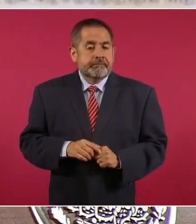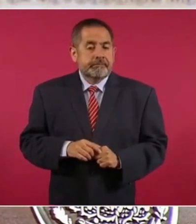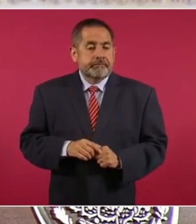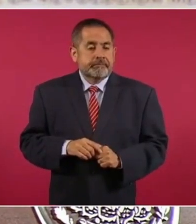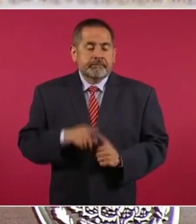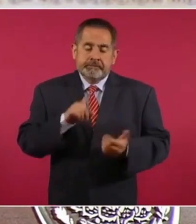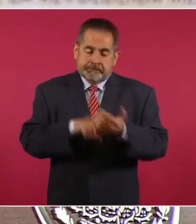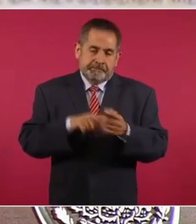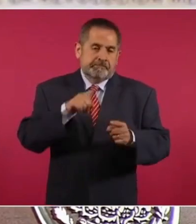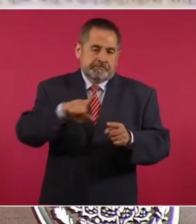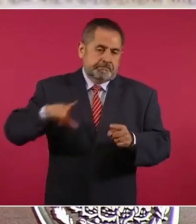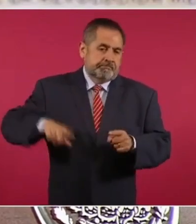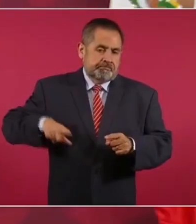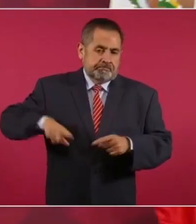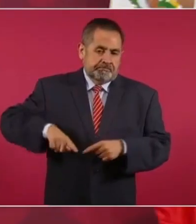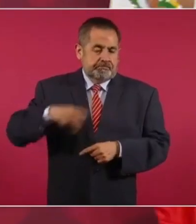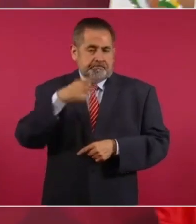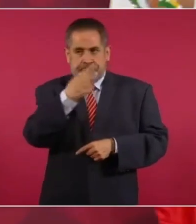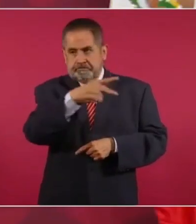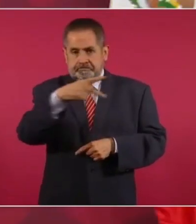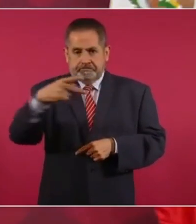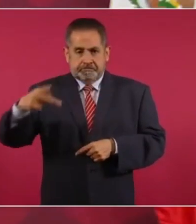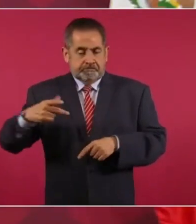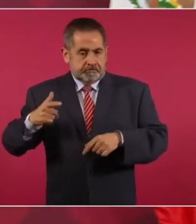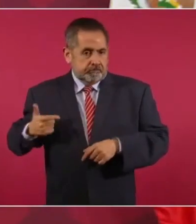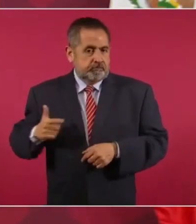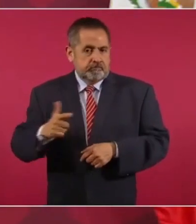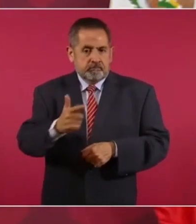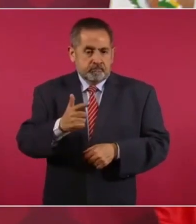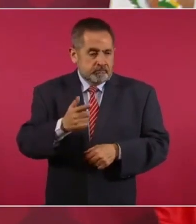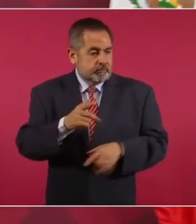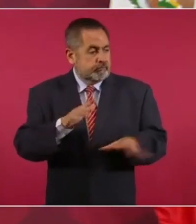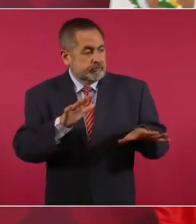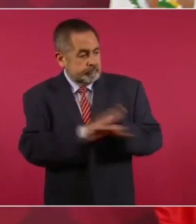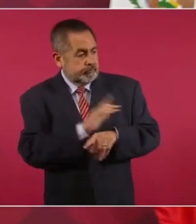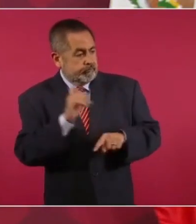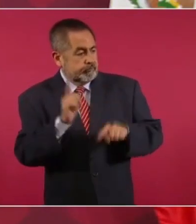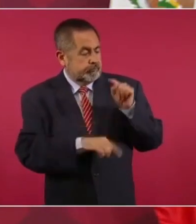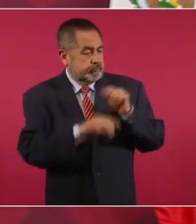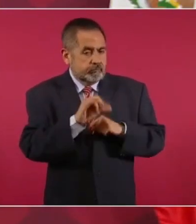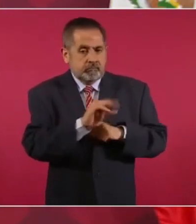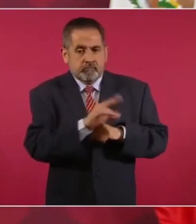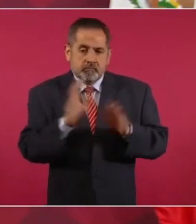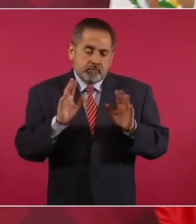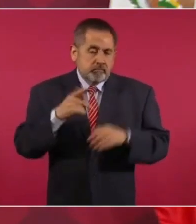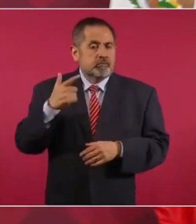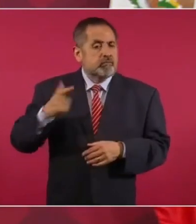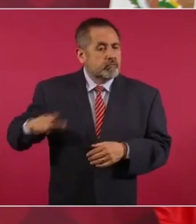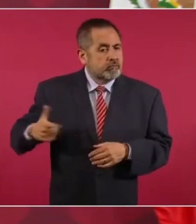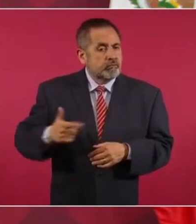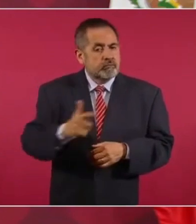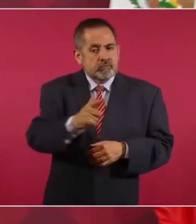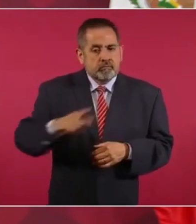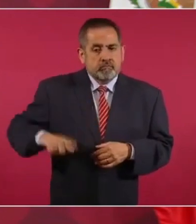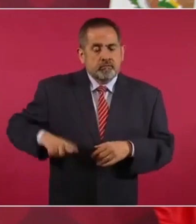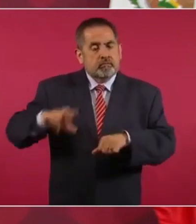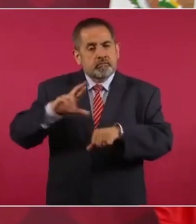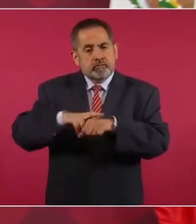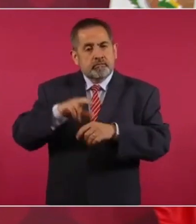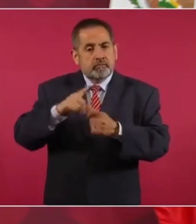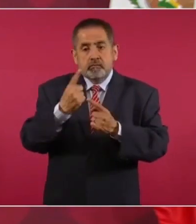el gobierno de Guanajuato, no solo de el gobernador,